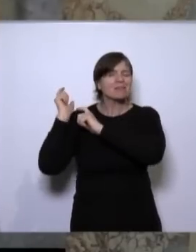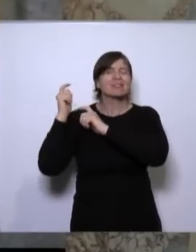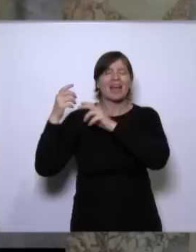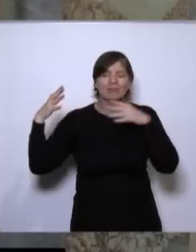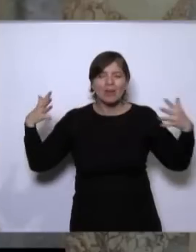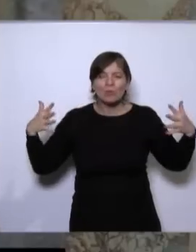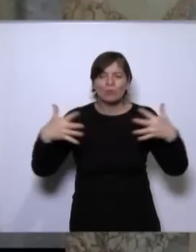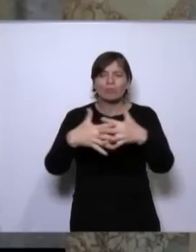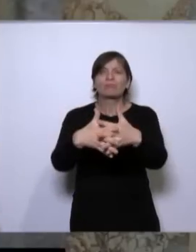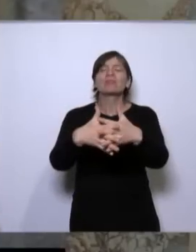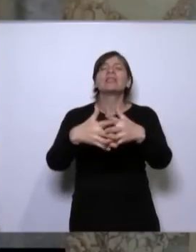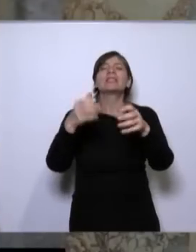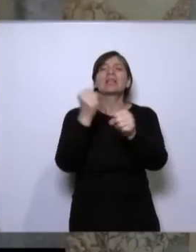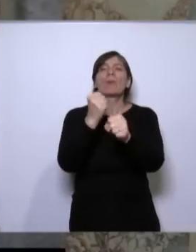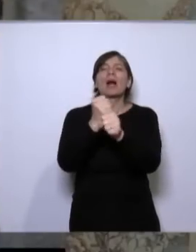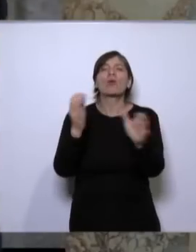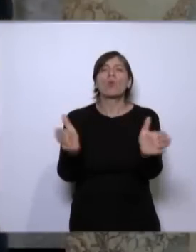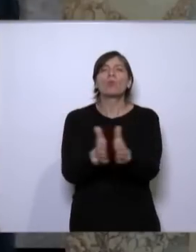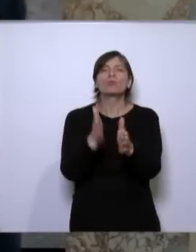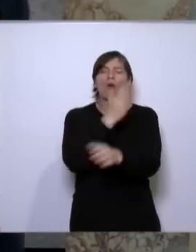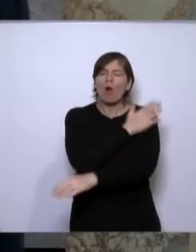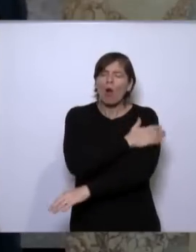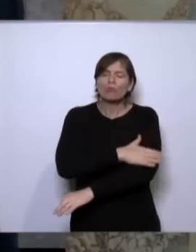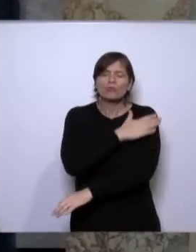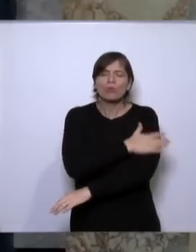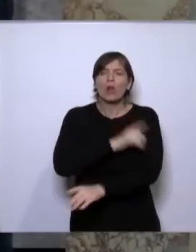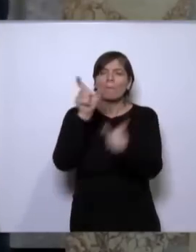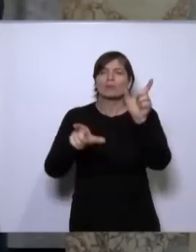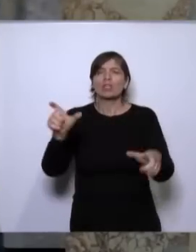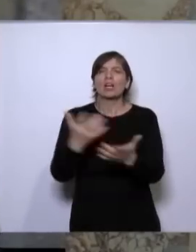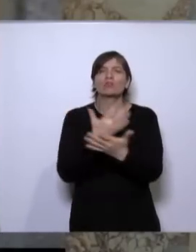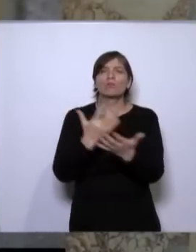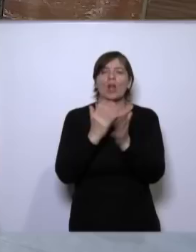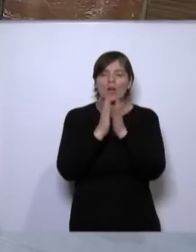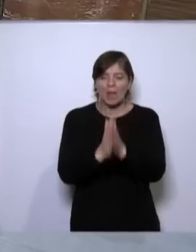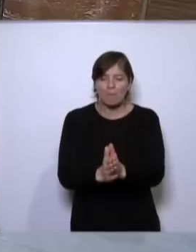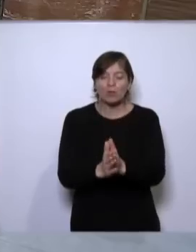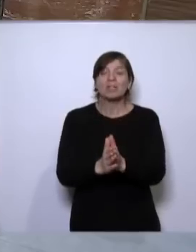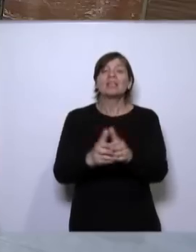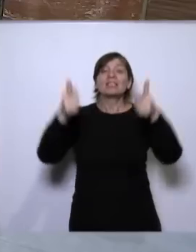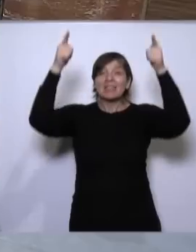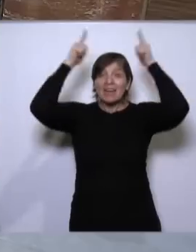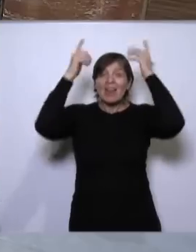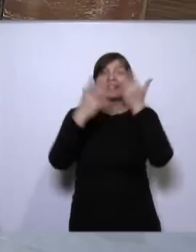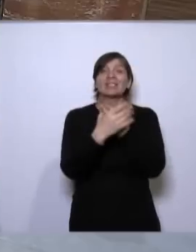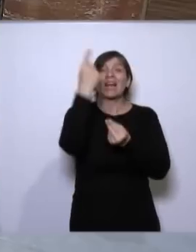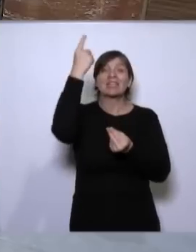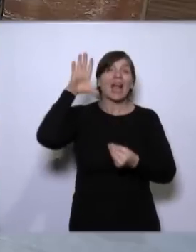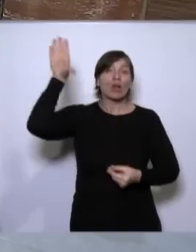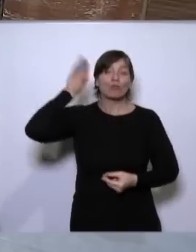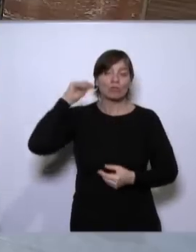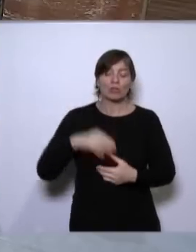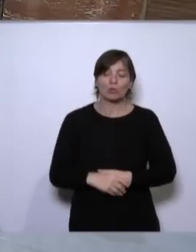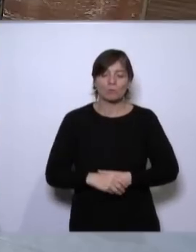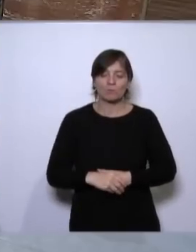sinodal y ser consuelo para cuantos sufren. Oremos. Trinidad Santa,